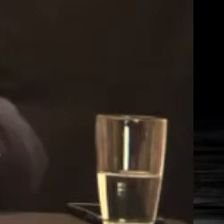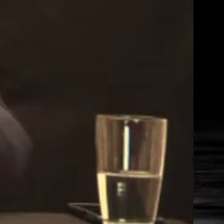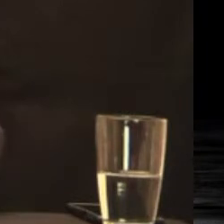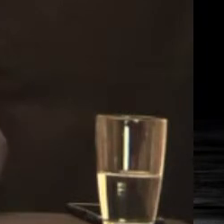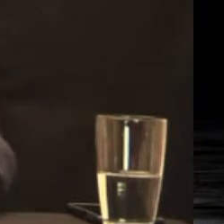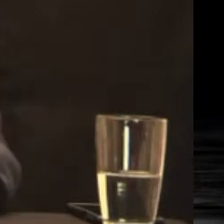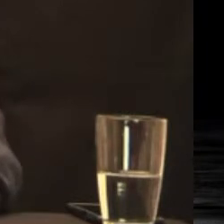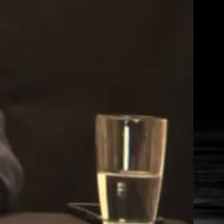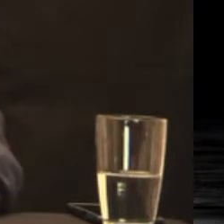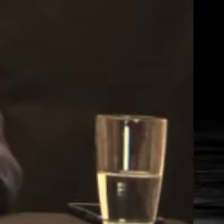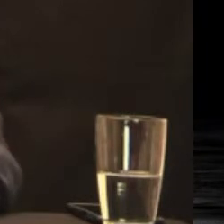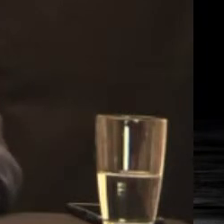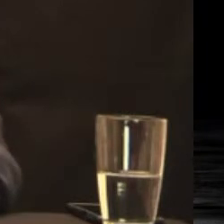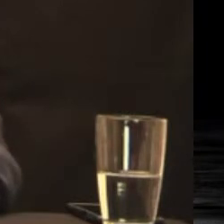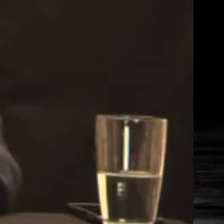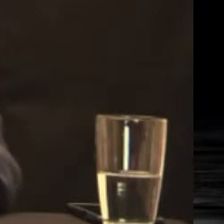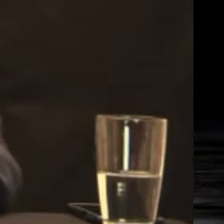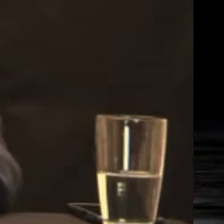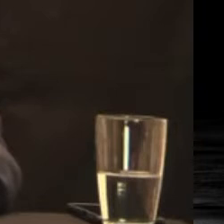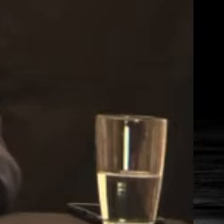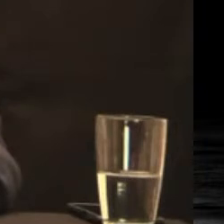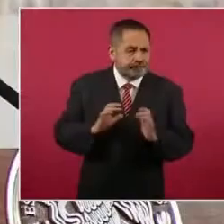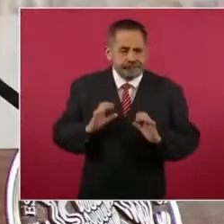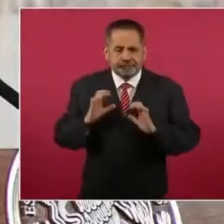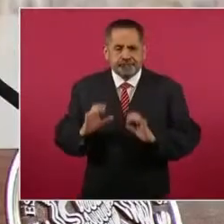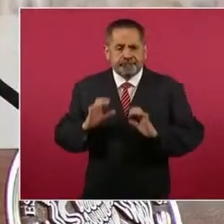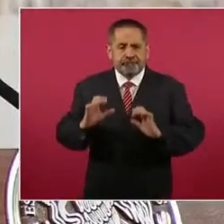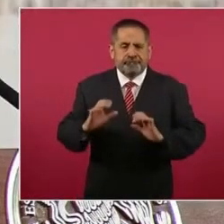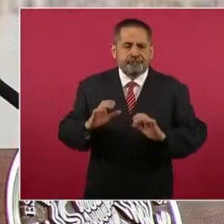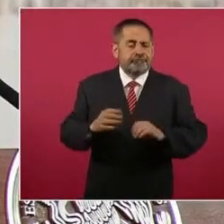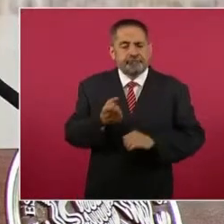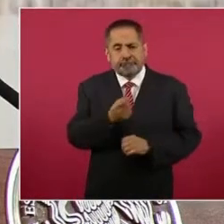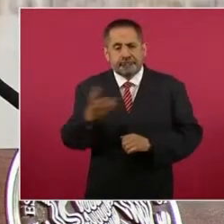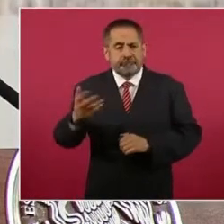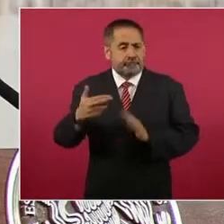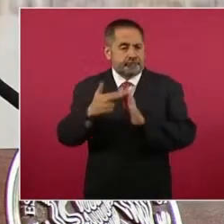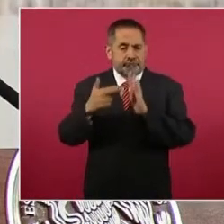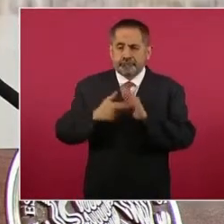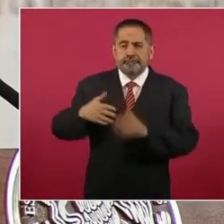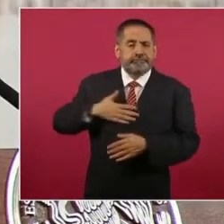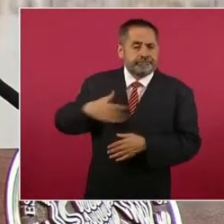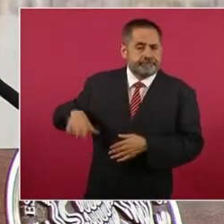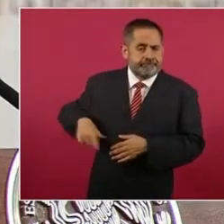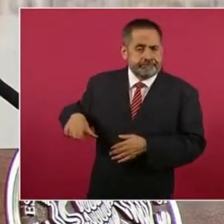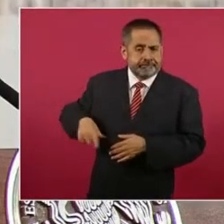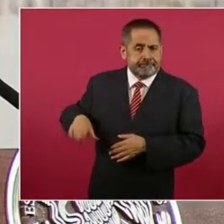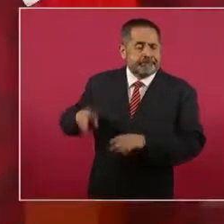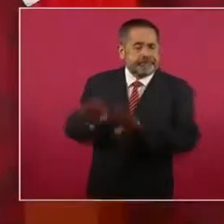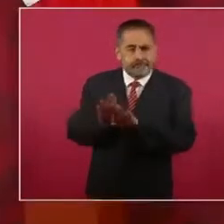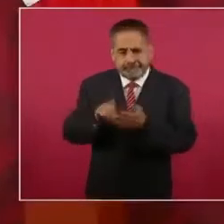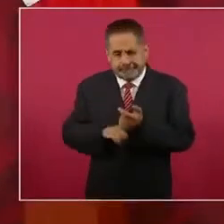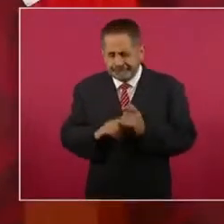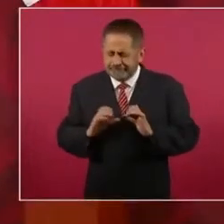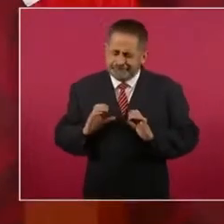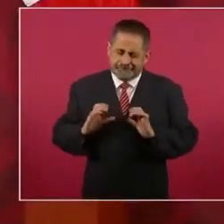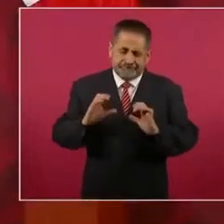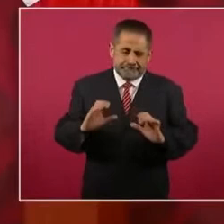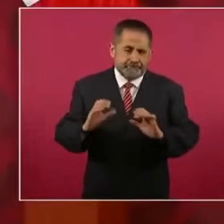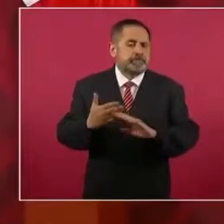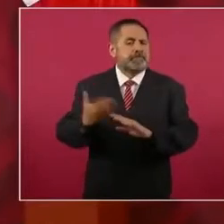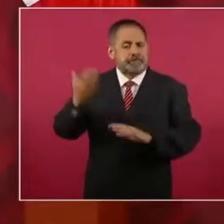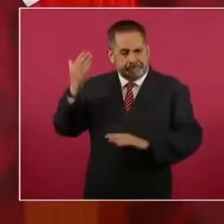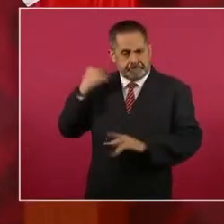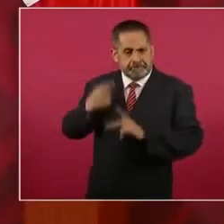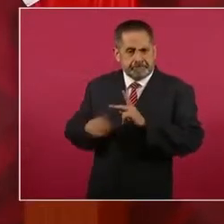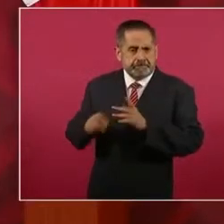dijo el secretario de hacienda y regrese antes a comentarios algunas de las medidas de parte del gobierno ya estaban en marcha